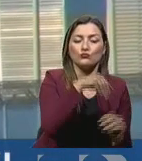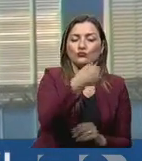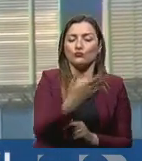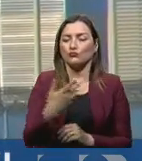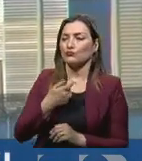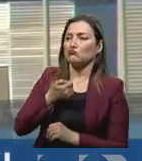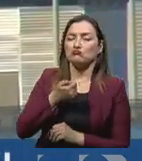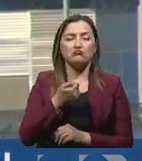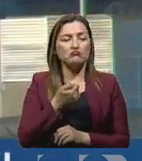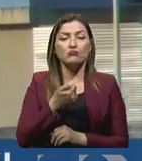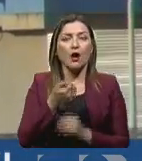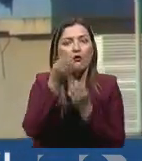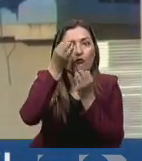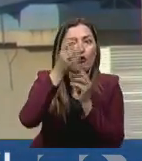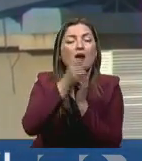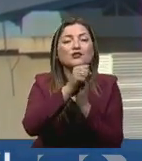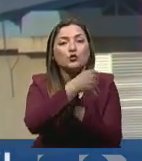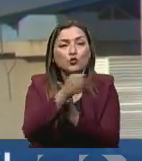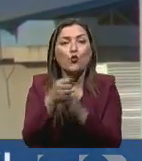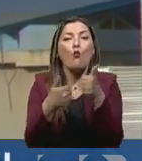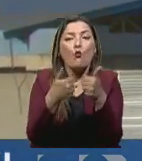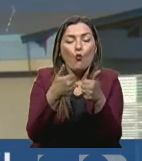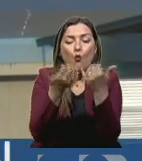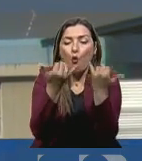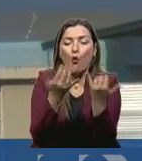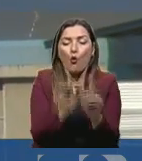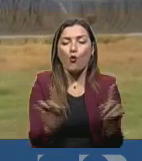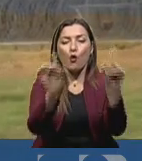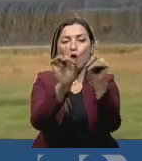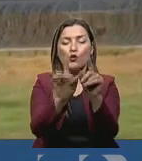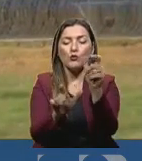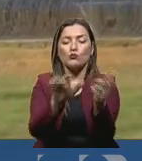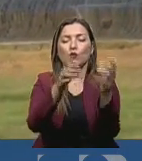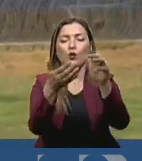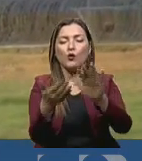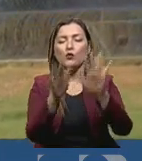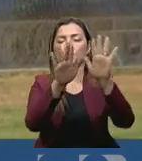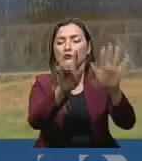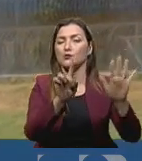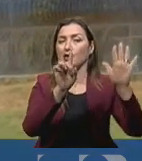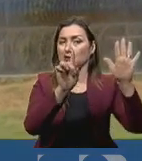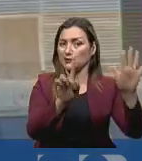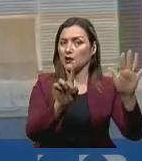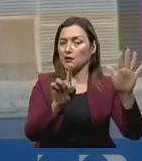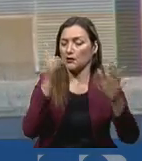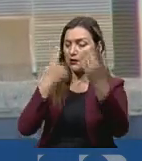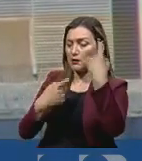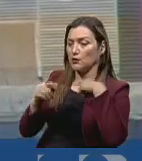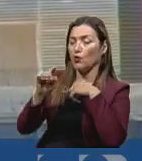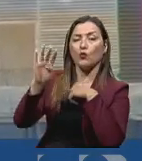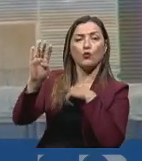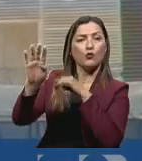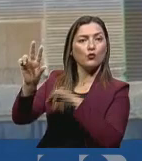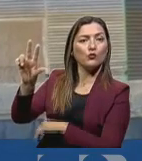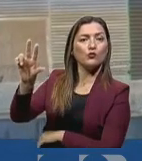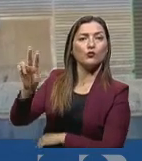contarles cuál es la situación hasta el momento la cifra actualizada es de 16 personas fallecidas y 43 heridos al